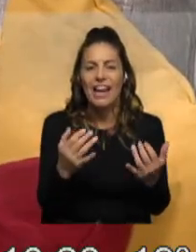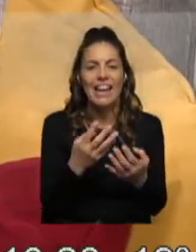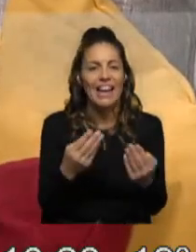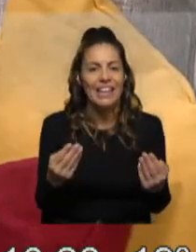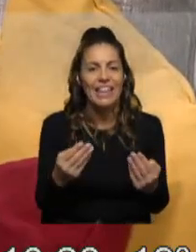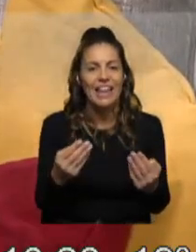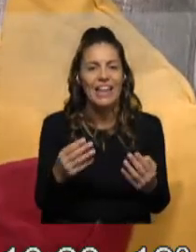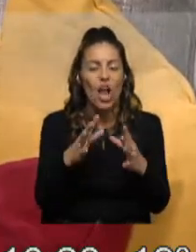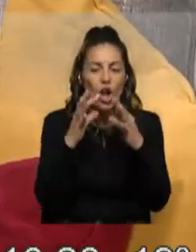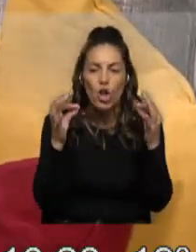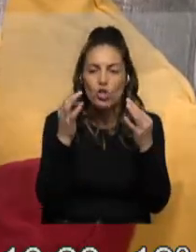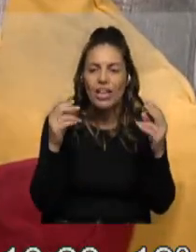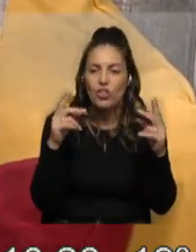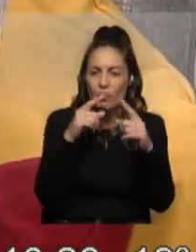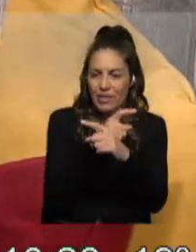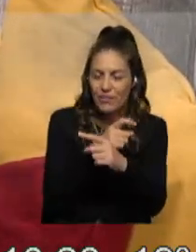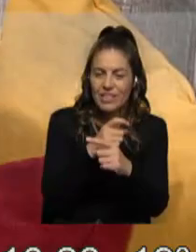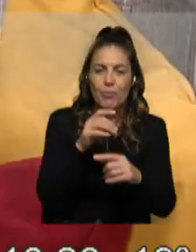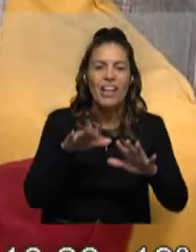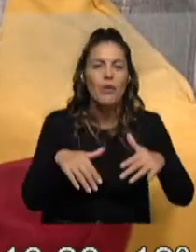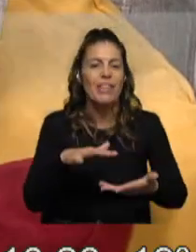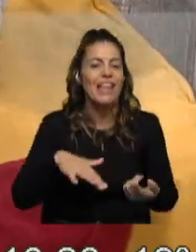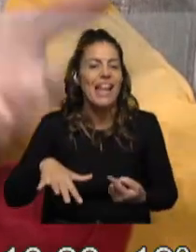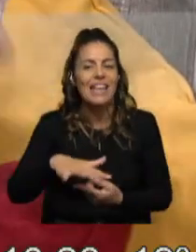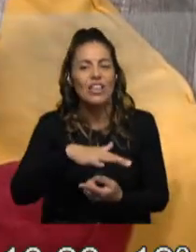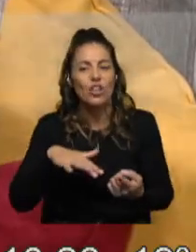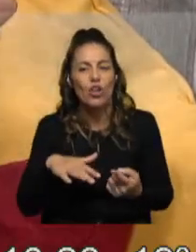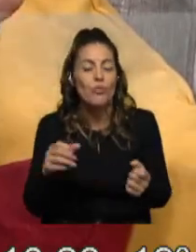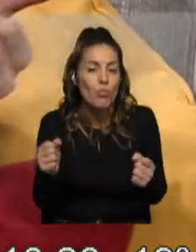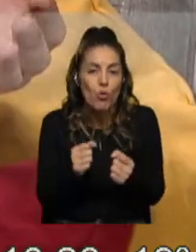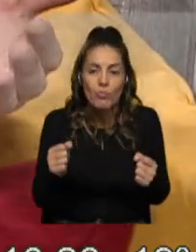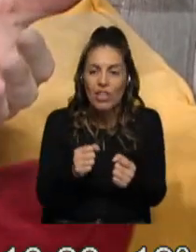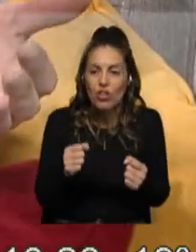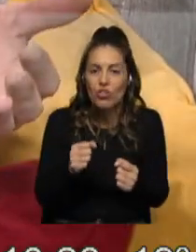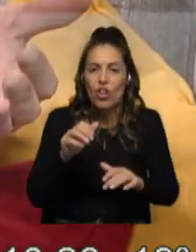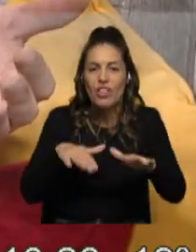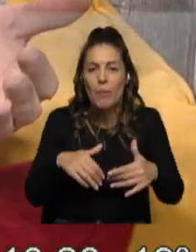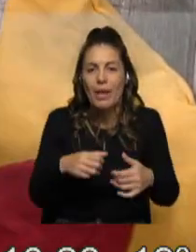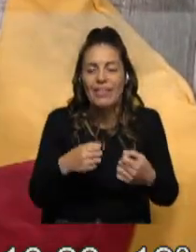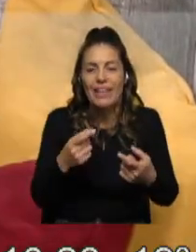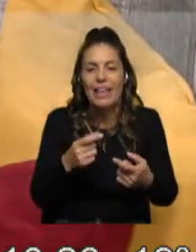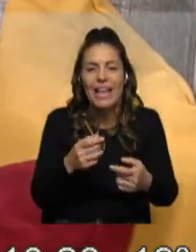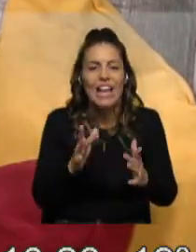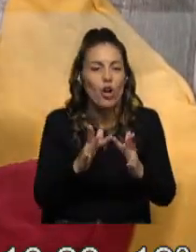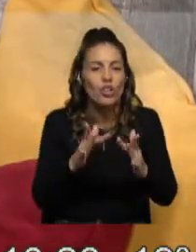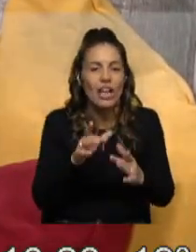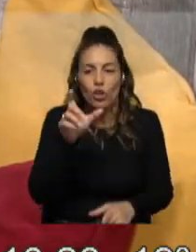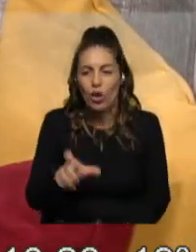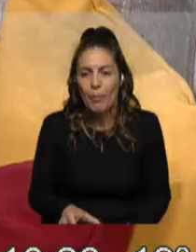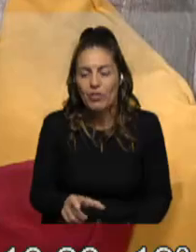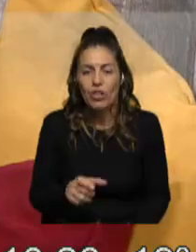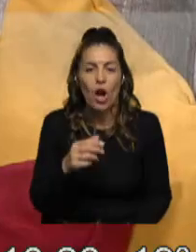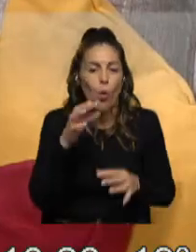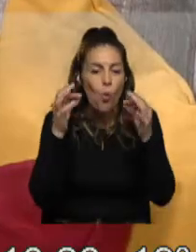Los gatos es más difícil, porque en realidad dependen del entorno, porque además son muy, muy asustadizos y dependen de la socialización que hayan tenido. Un gato que nunca salió afuera